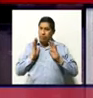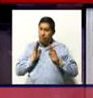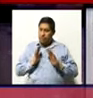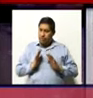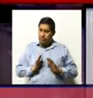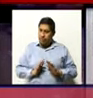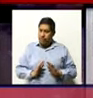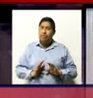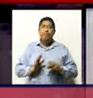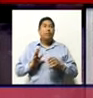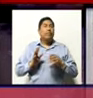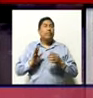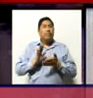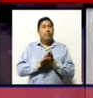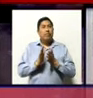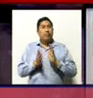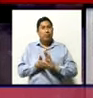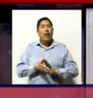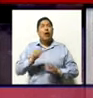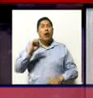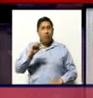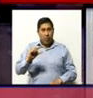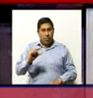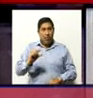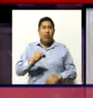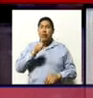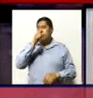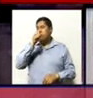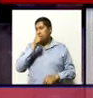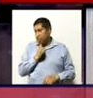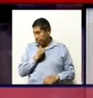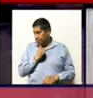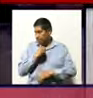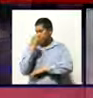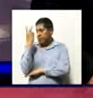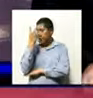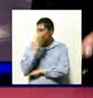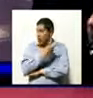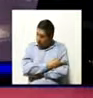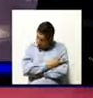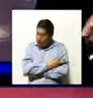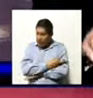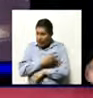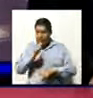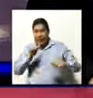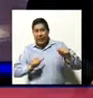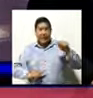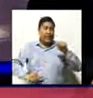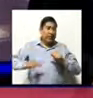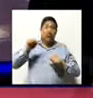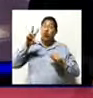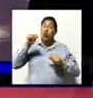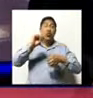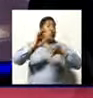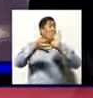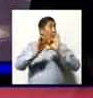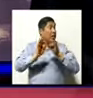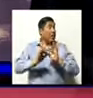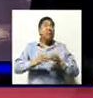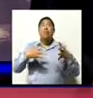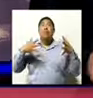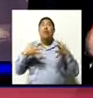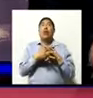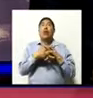diálogo, una pequeña tregua en este conflicto que tuvo que soportar el país durante 2 días. No se ha solucionado. En realidad, el